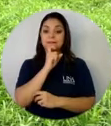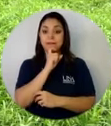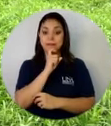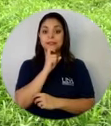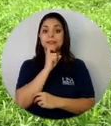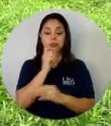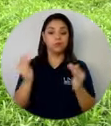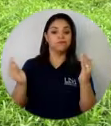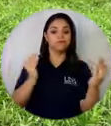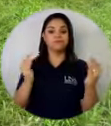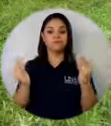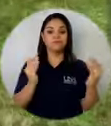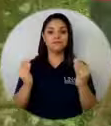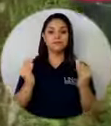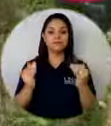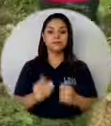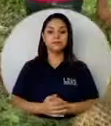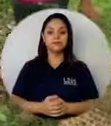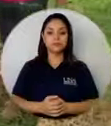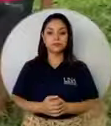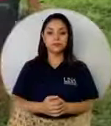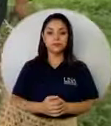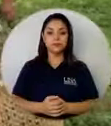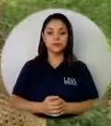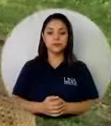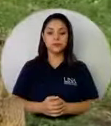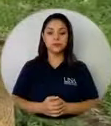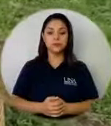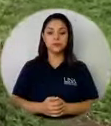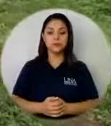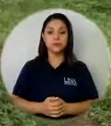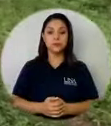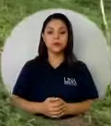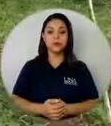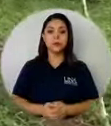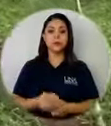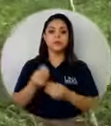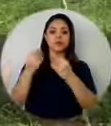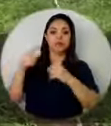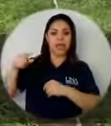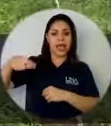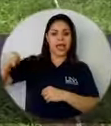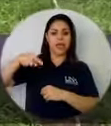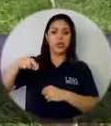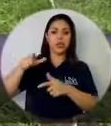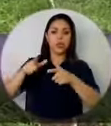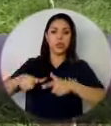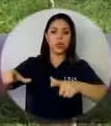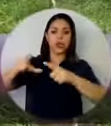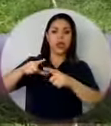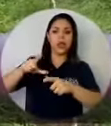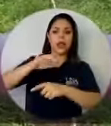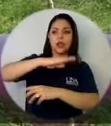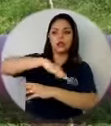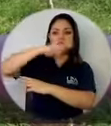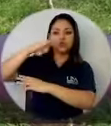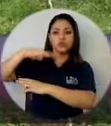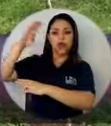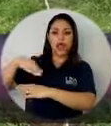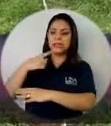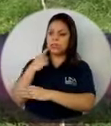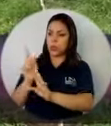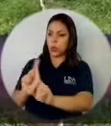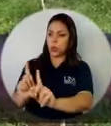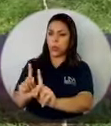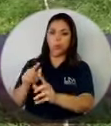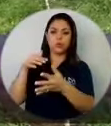más. Muchas de ellas es mal visto tal vez que estudien, o si estudian, muchas de ellas nunca